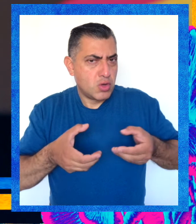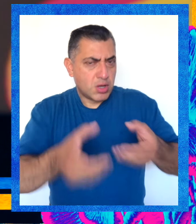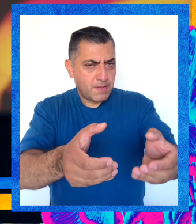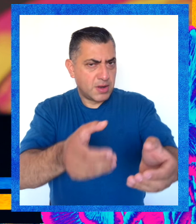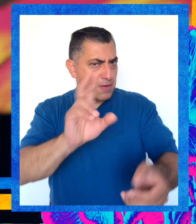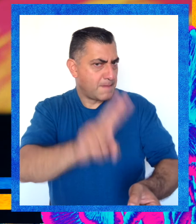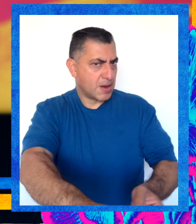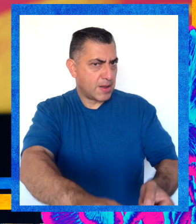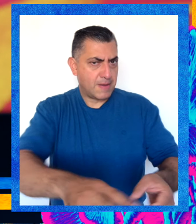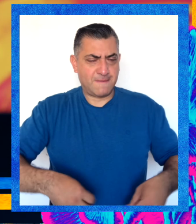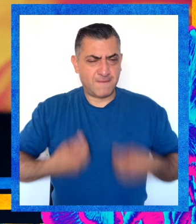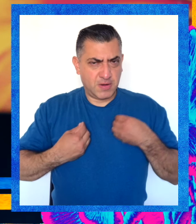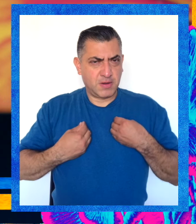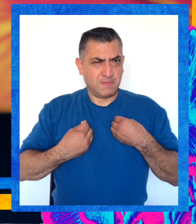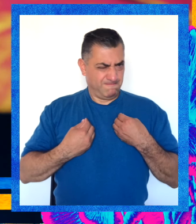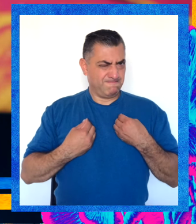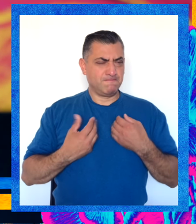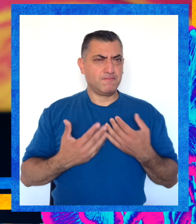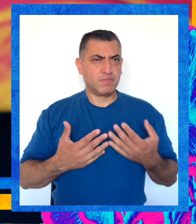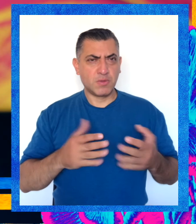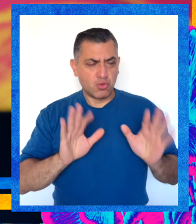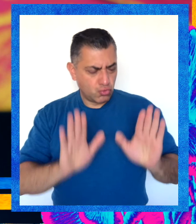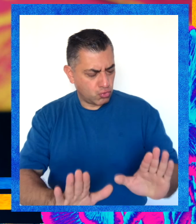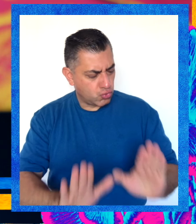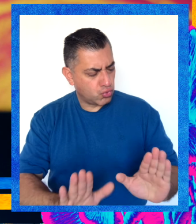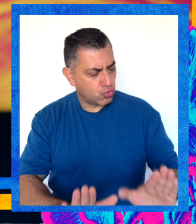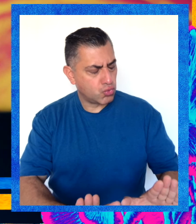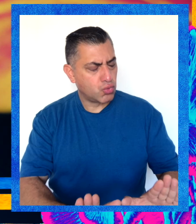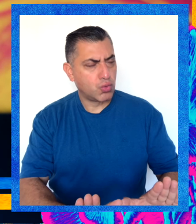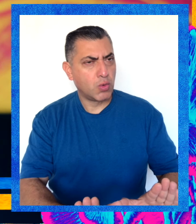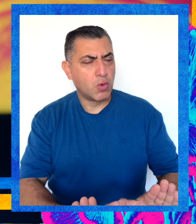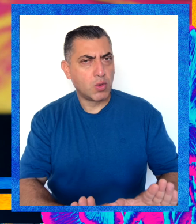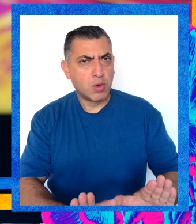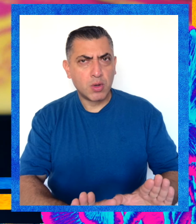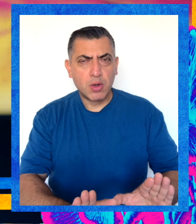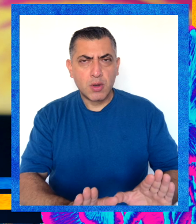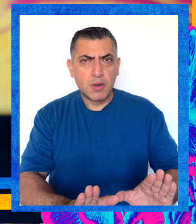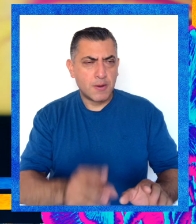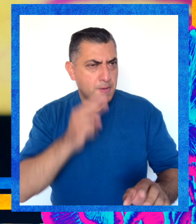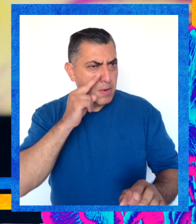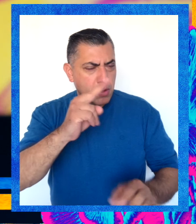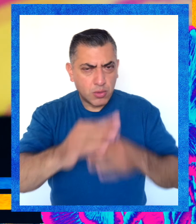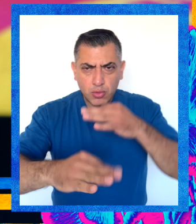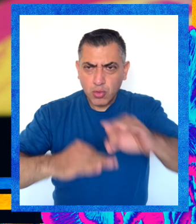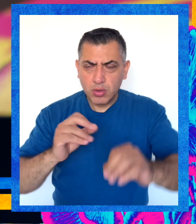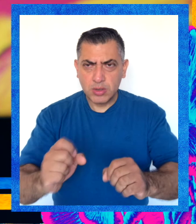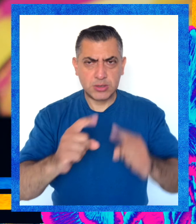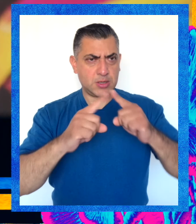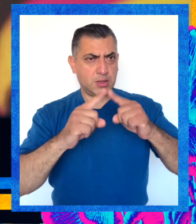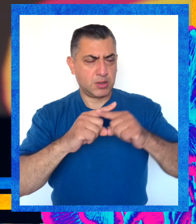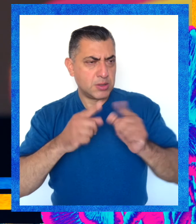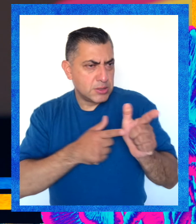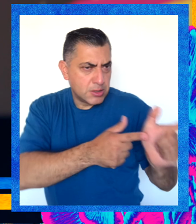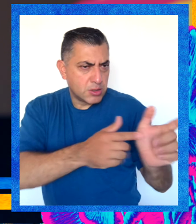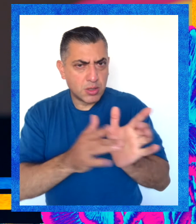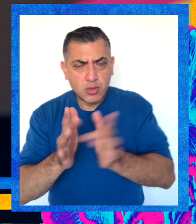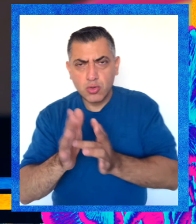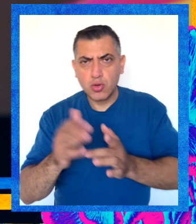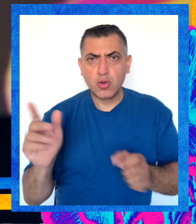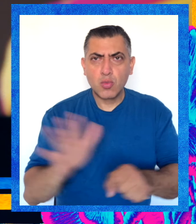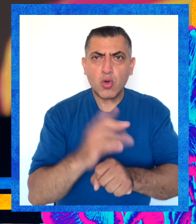camino la verdad y la vida creo que tenemos que detenernos todos los somos parte de esta iglesia y especialmente aquellos que somos seguidores de jesús